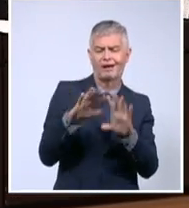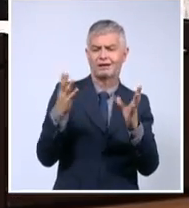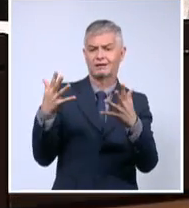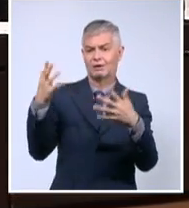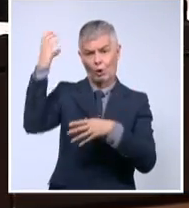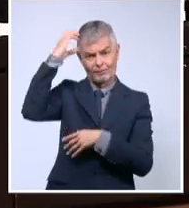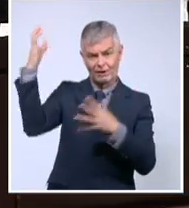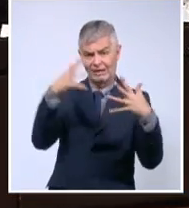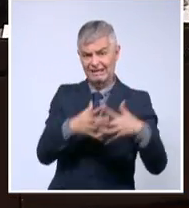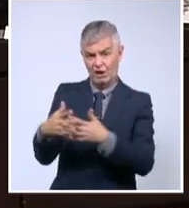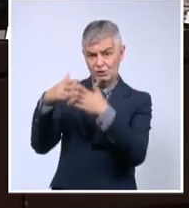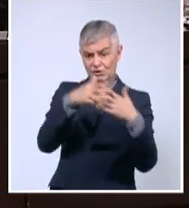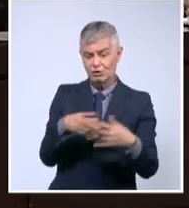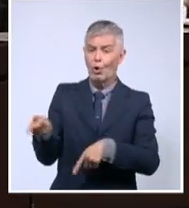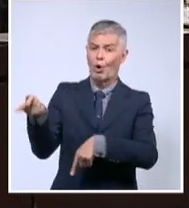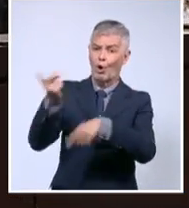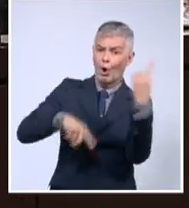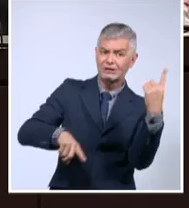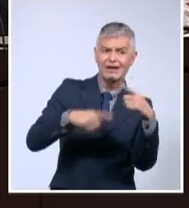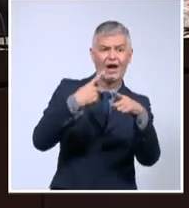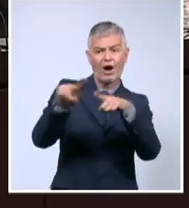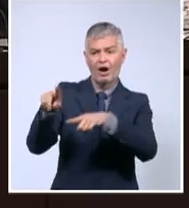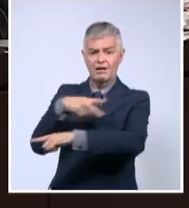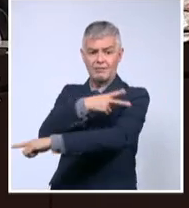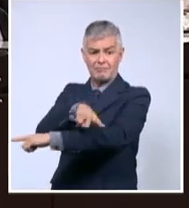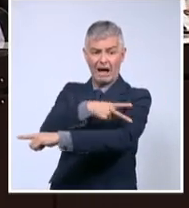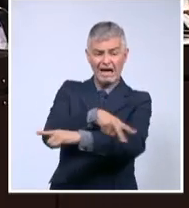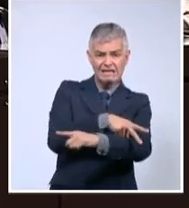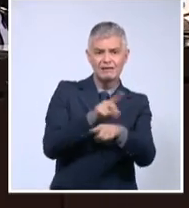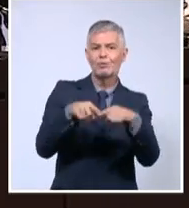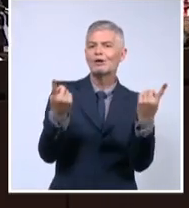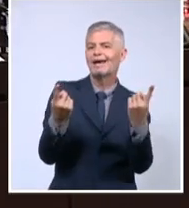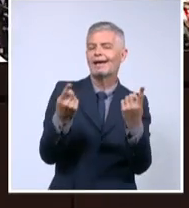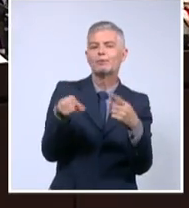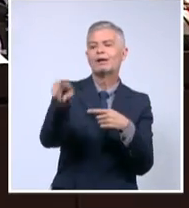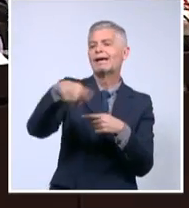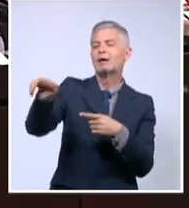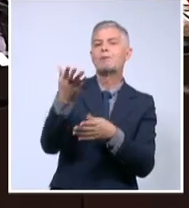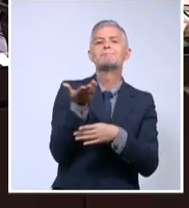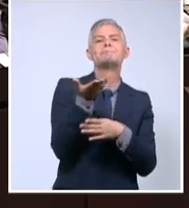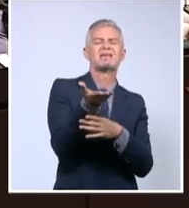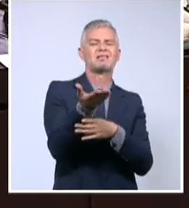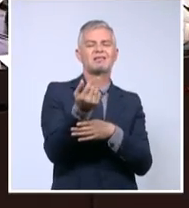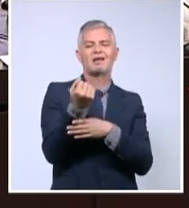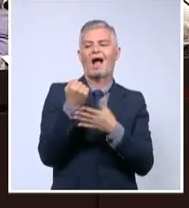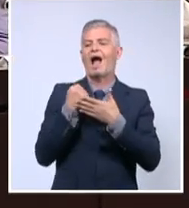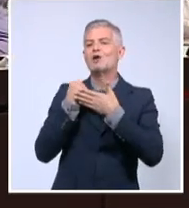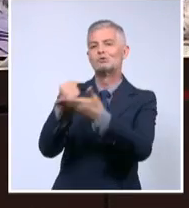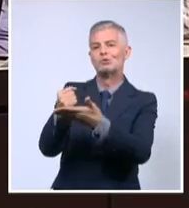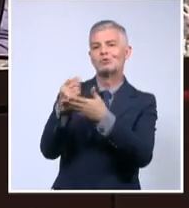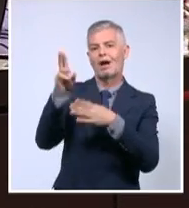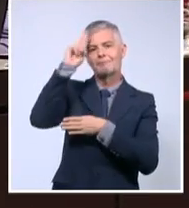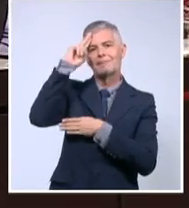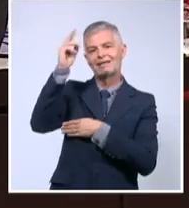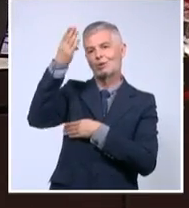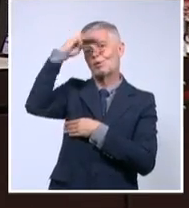Estados Unidos contra otros países por recibir o simplemente solicitar apoyo del prestigioso